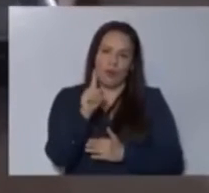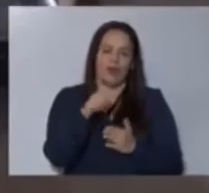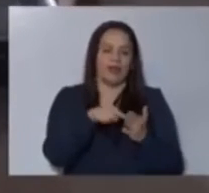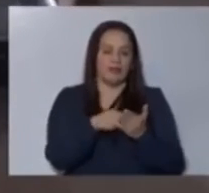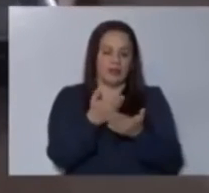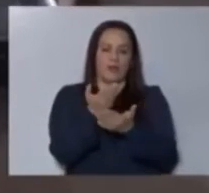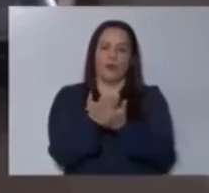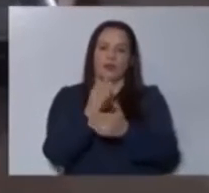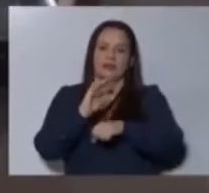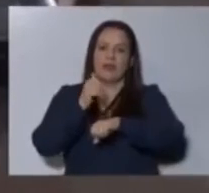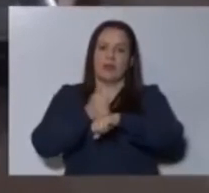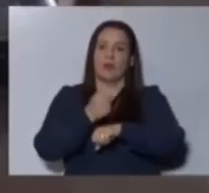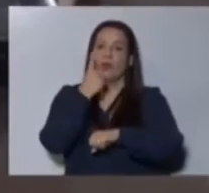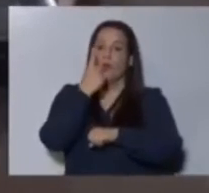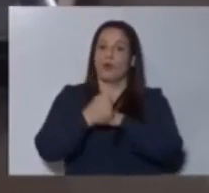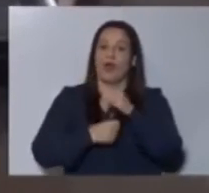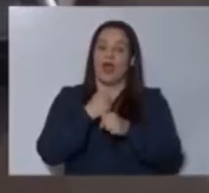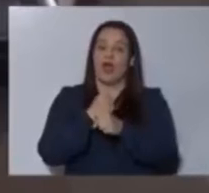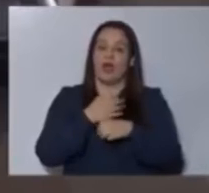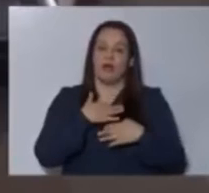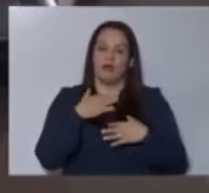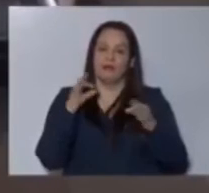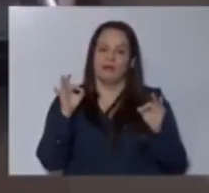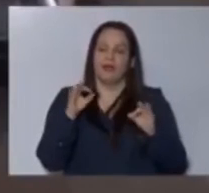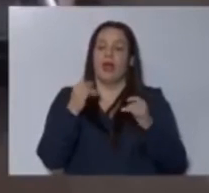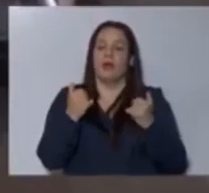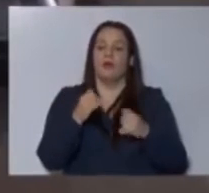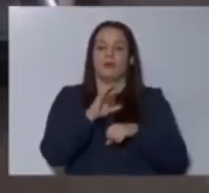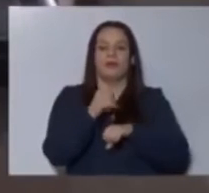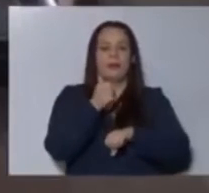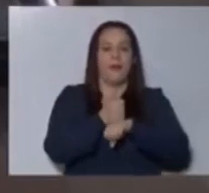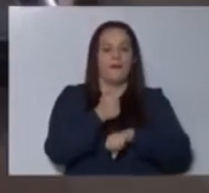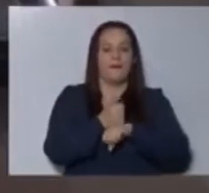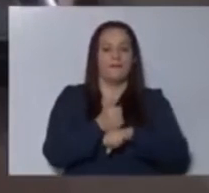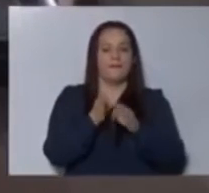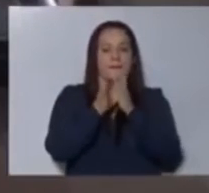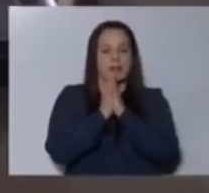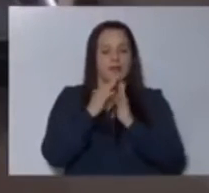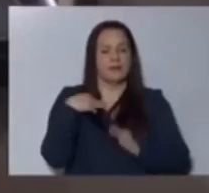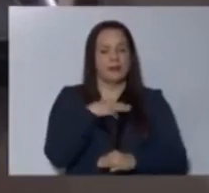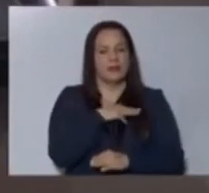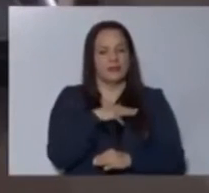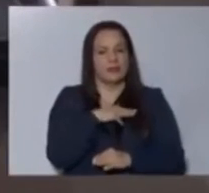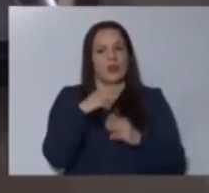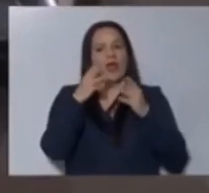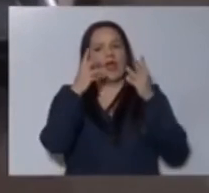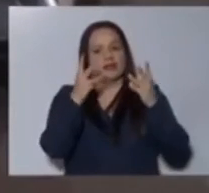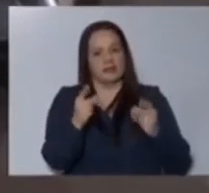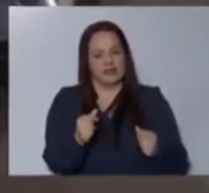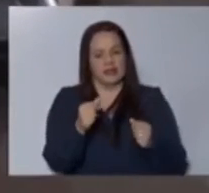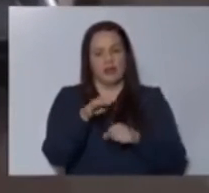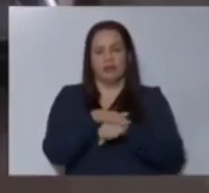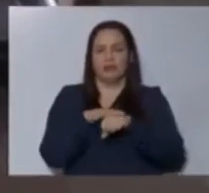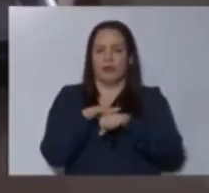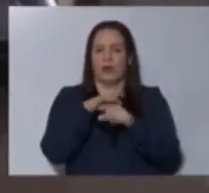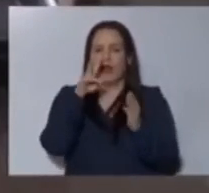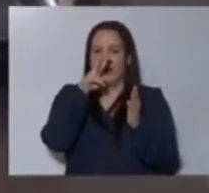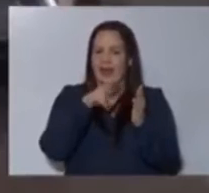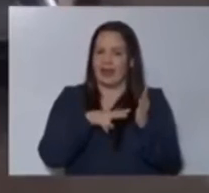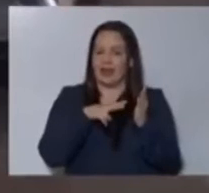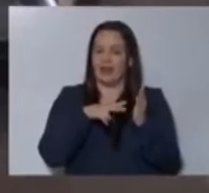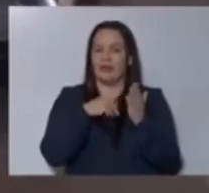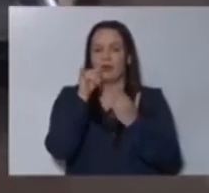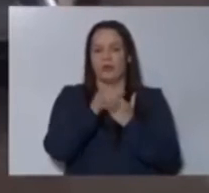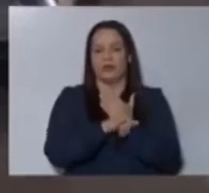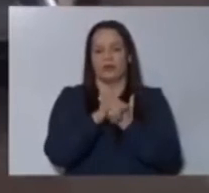moción establecía un año de gracia. Lo que está estableciendo, y por eso le pido al ministro de Hacienda que por favor lea el proyecto, es que se extienda la